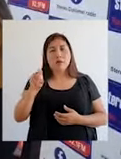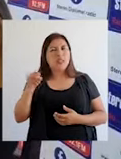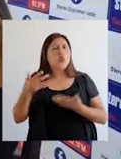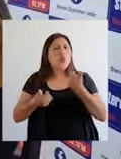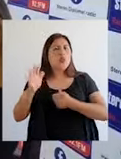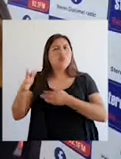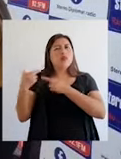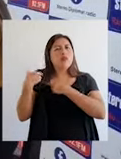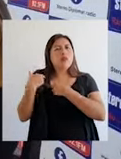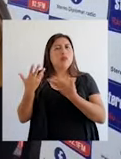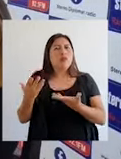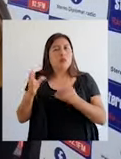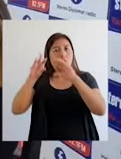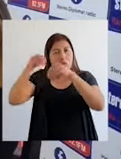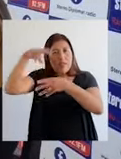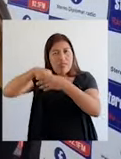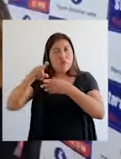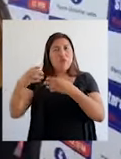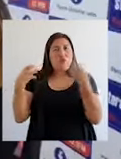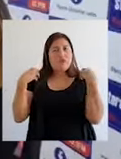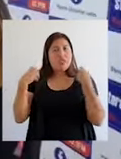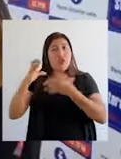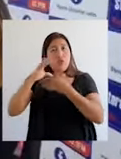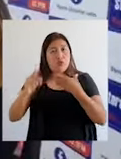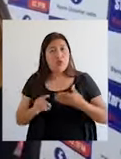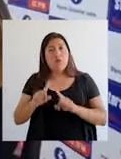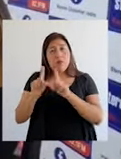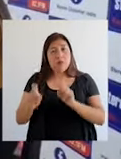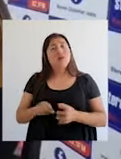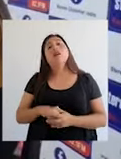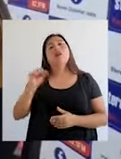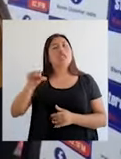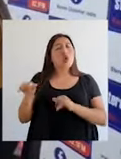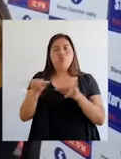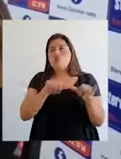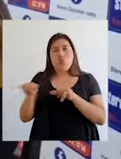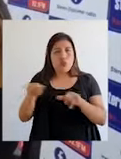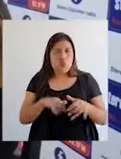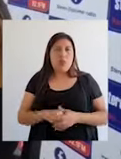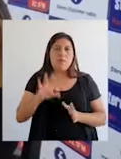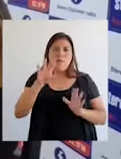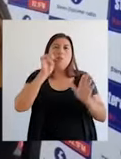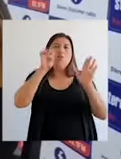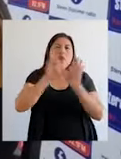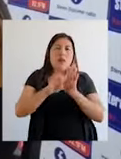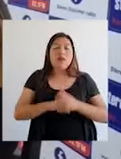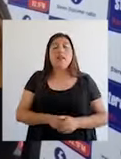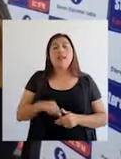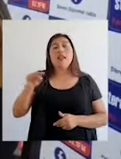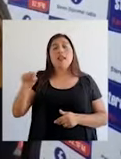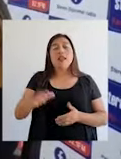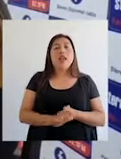haber un registro, no directamente de CONADIS. Las funciones siguen siendo las mismas. Tiene que realizar, por ejemplo,